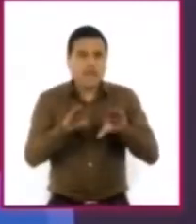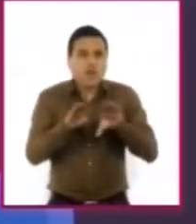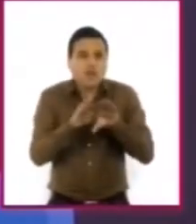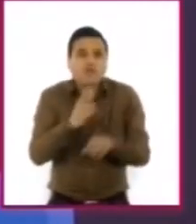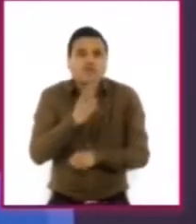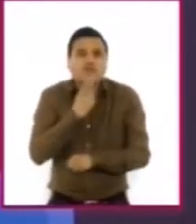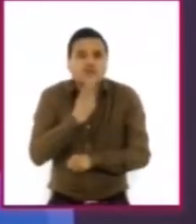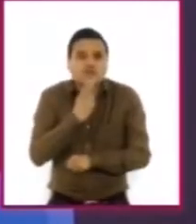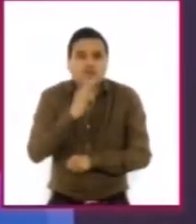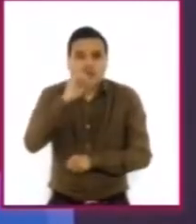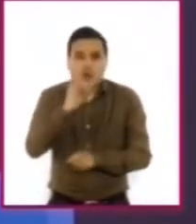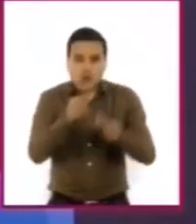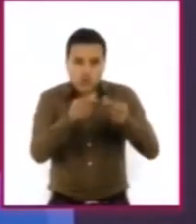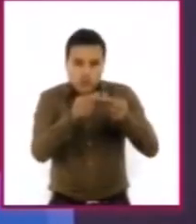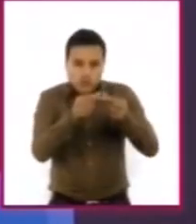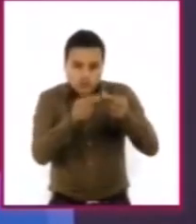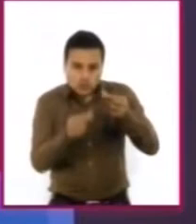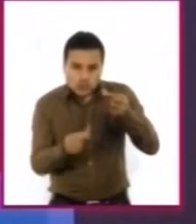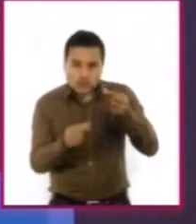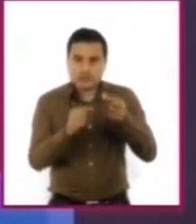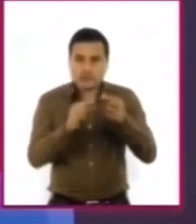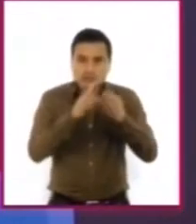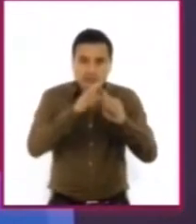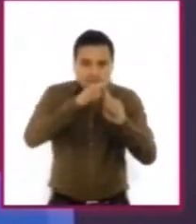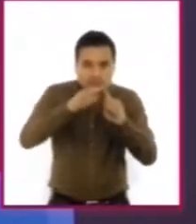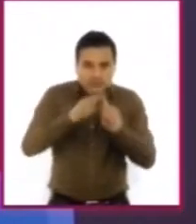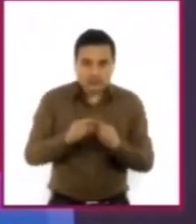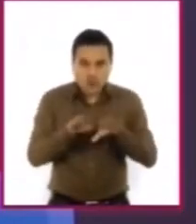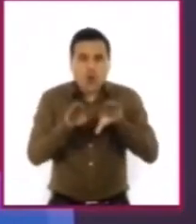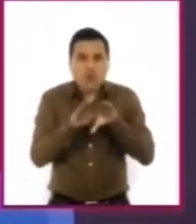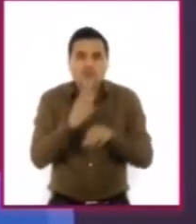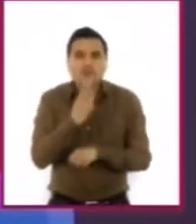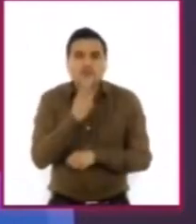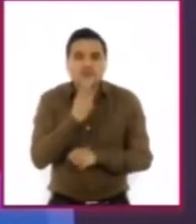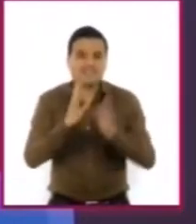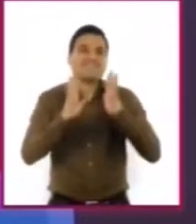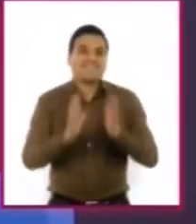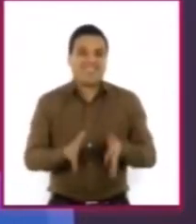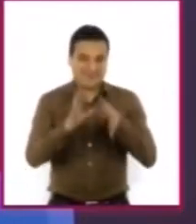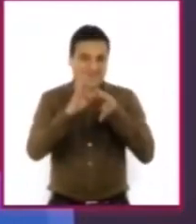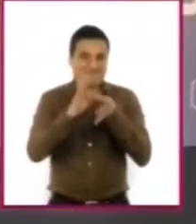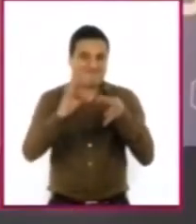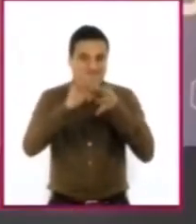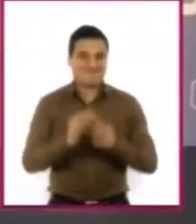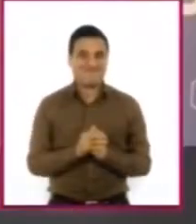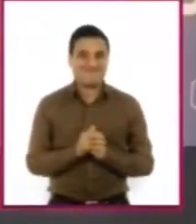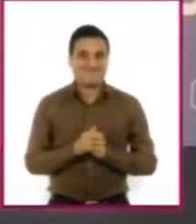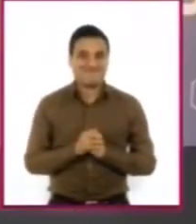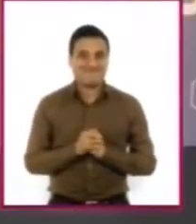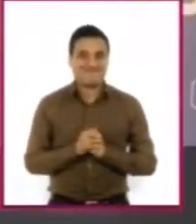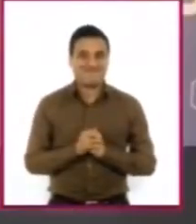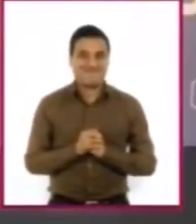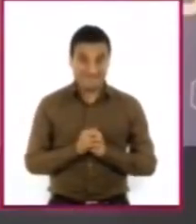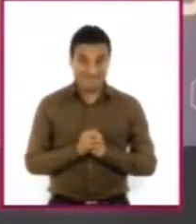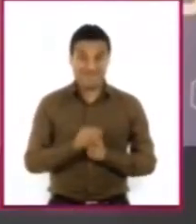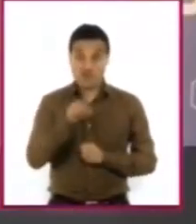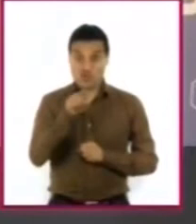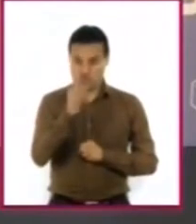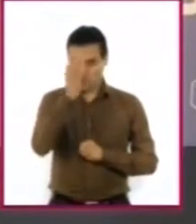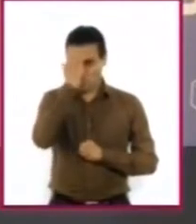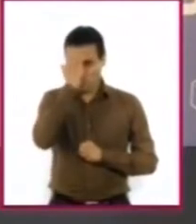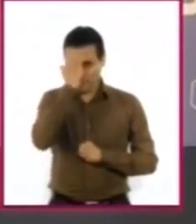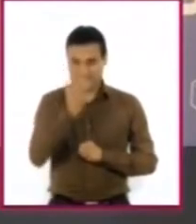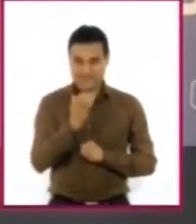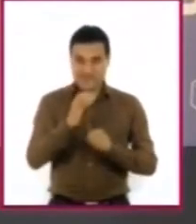probeta graduada, para obtener magnitudes y las unidades en las que se miden. Conocer las propiedades de la